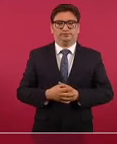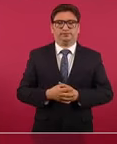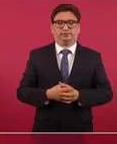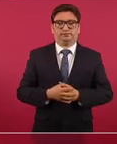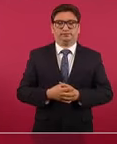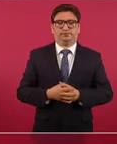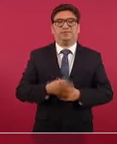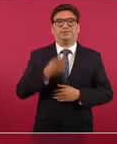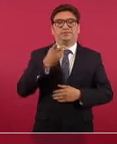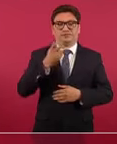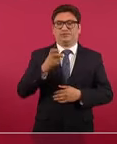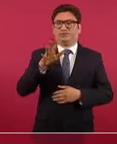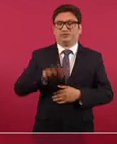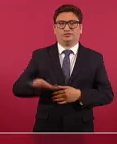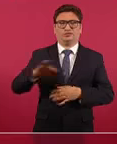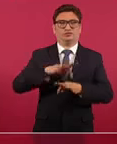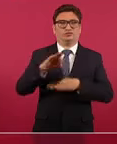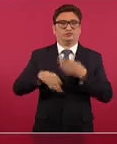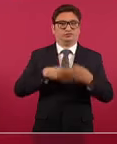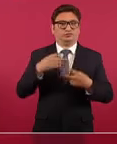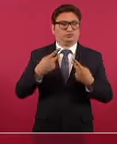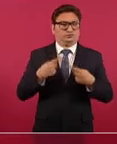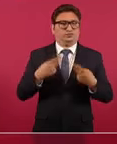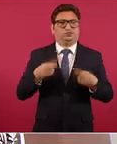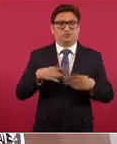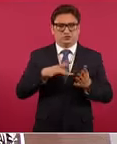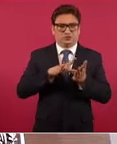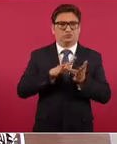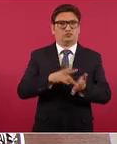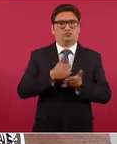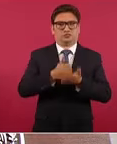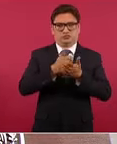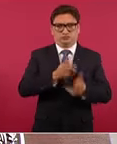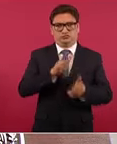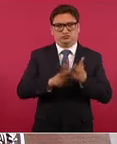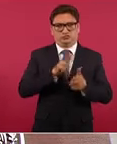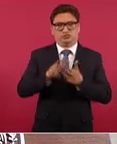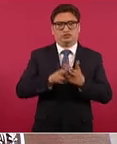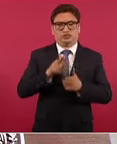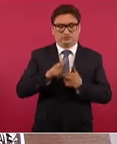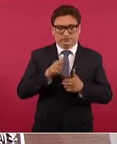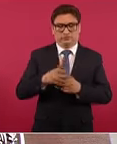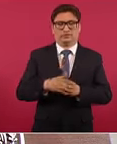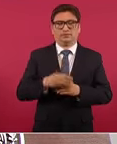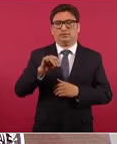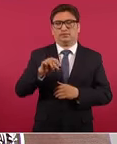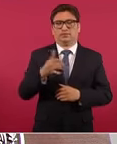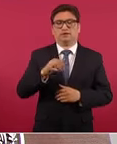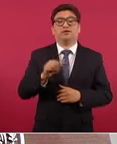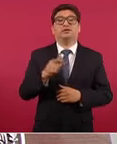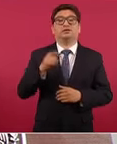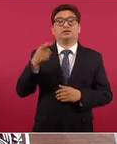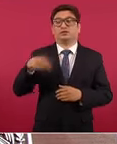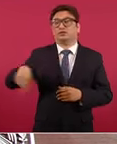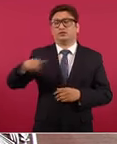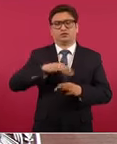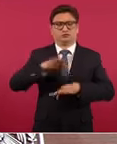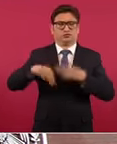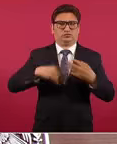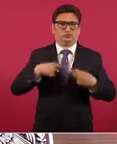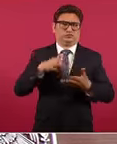eso el pueblo apoya al tren maya la mayoría de la gente